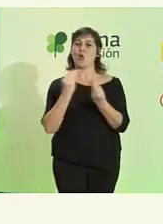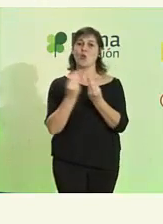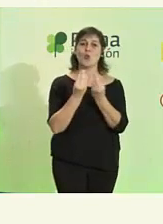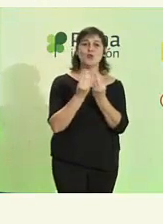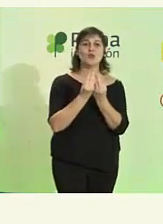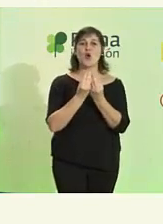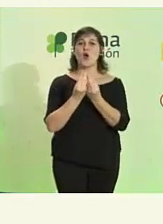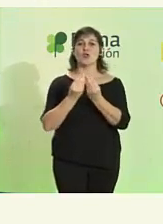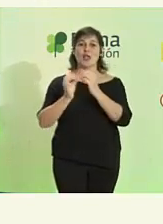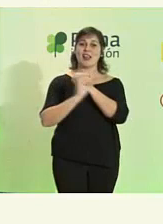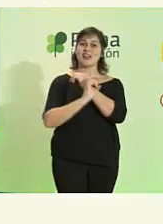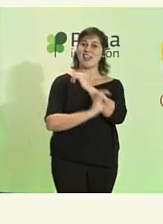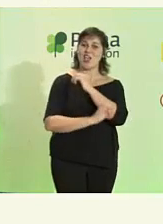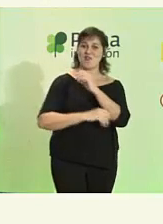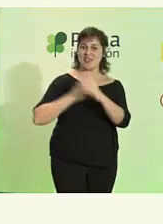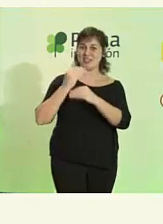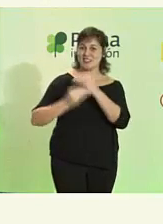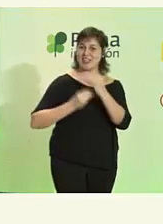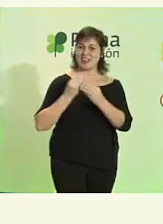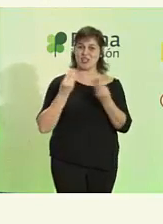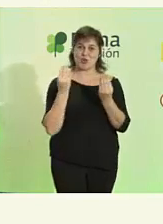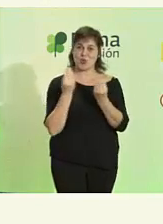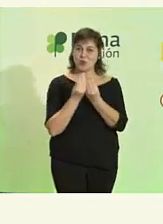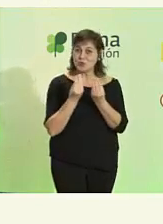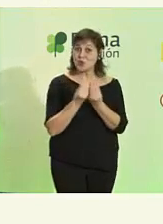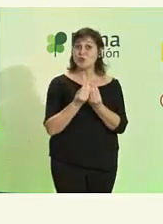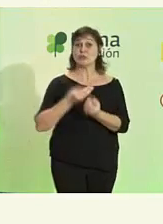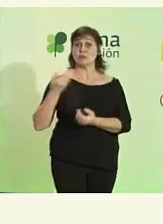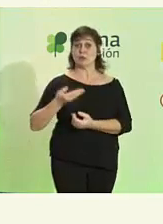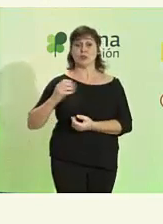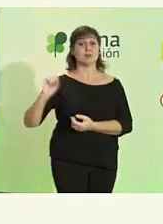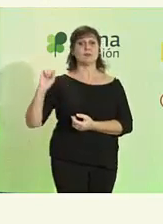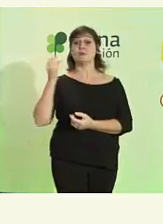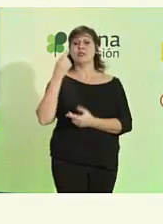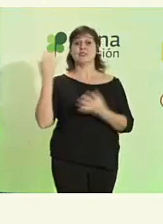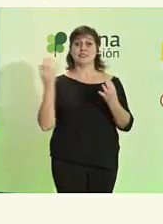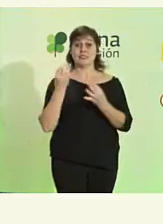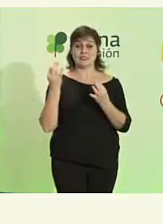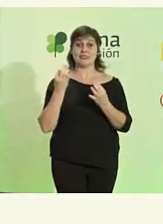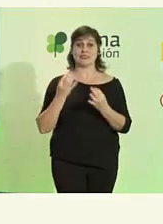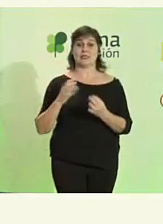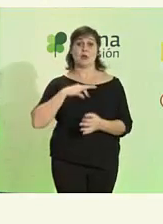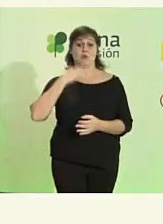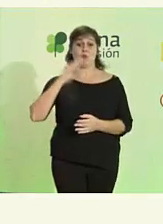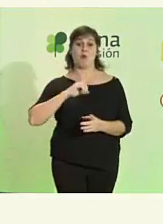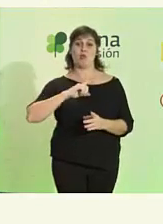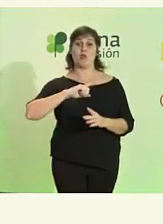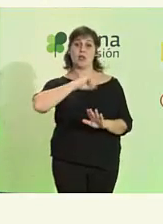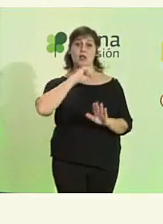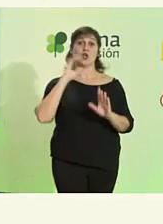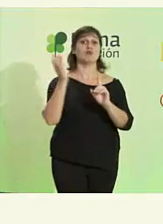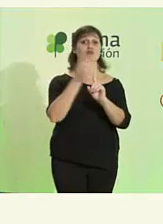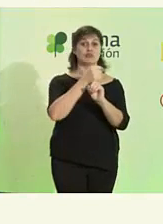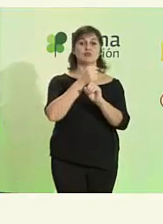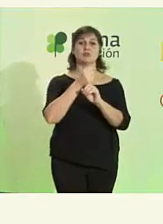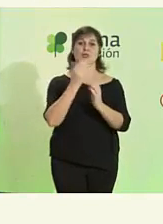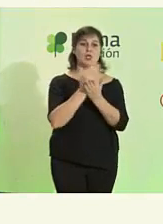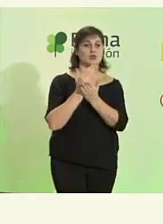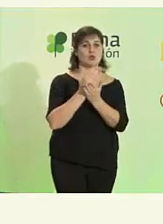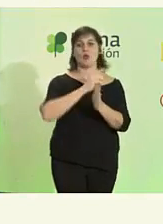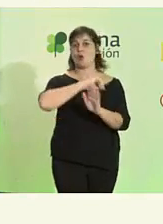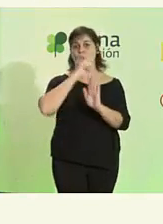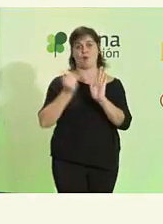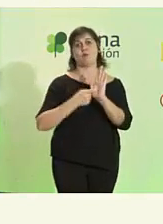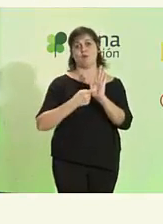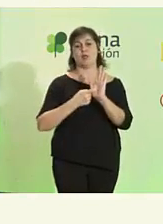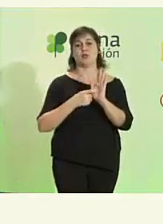deberes juntos. Y lo más importante, poder llegar al final de nuestros estudios y graduarnos juntos.